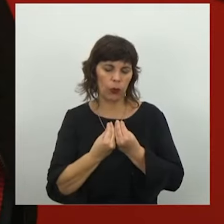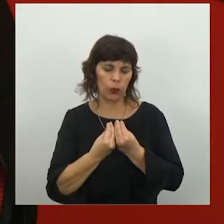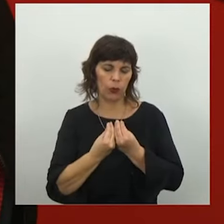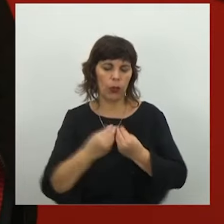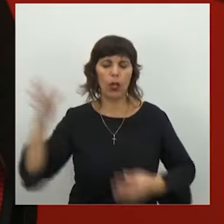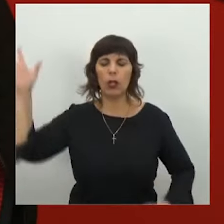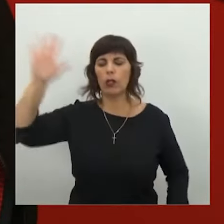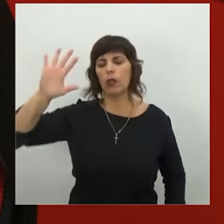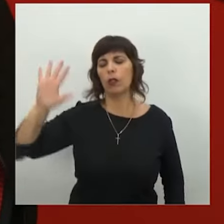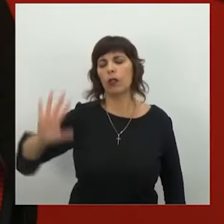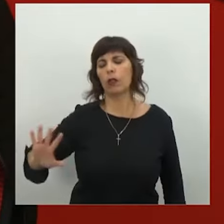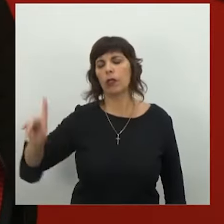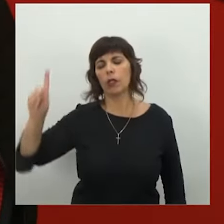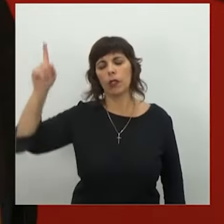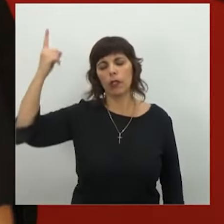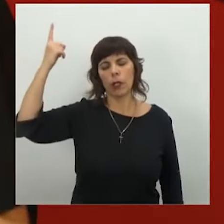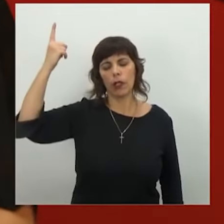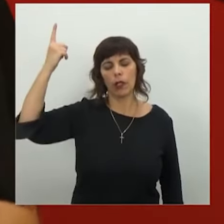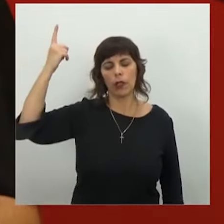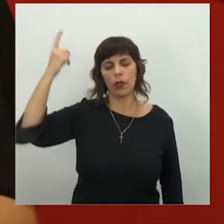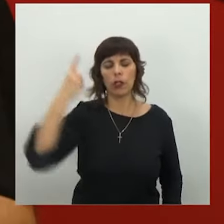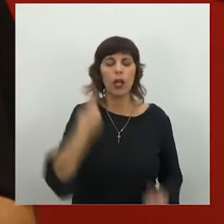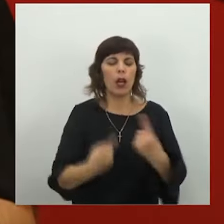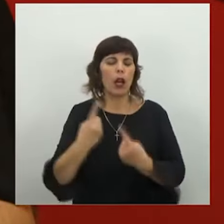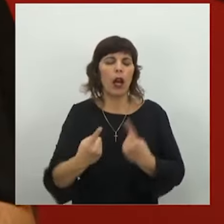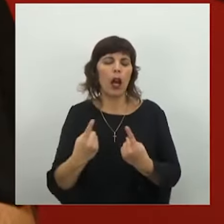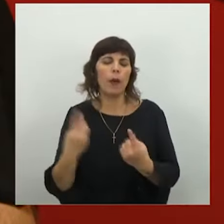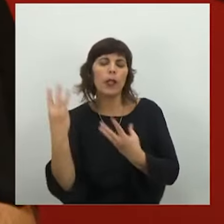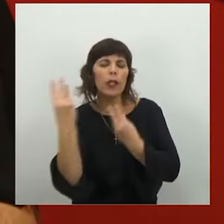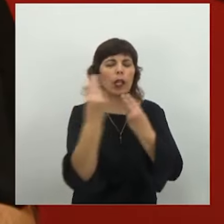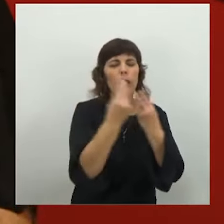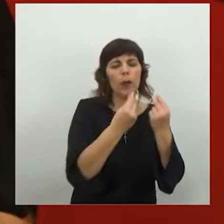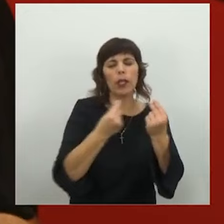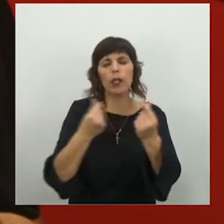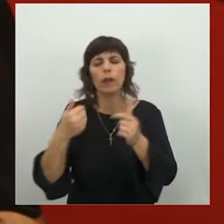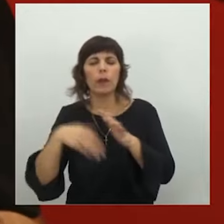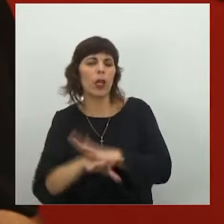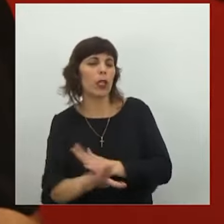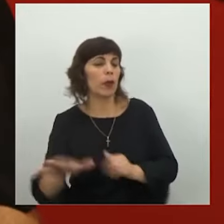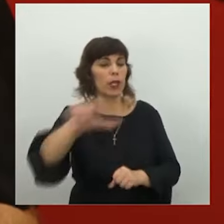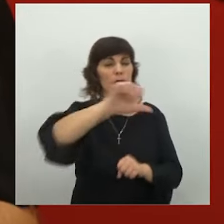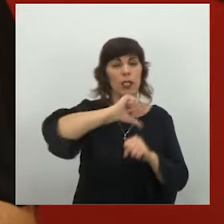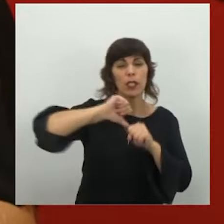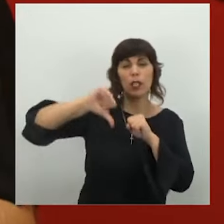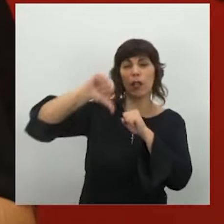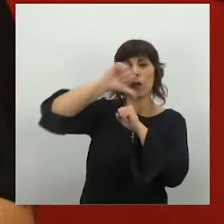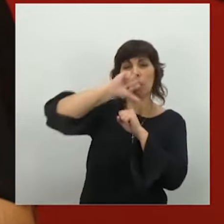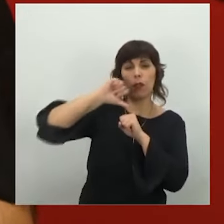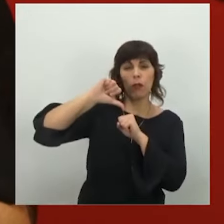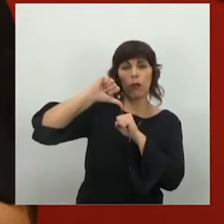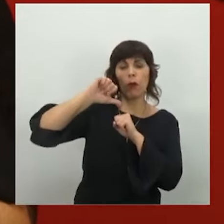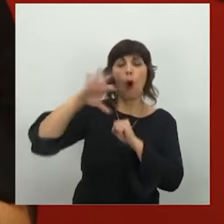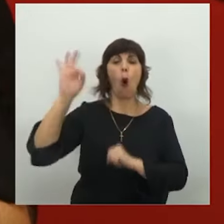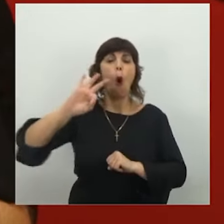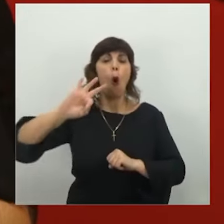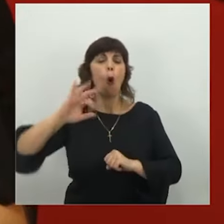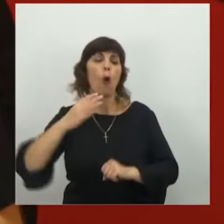también, algunas veces la percibimos como unción, algunas veces la percibimos como